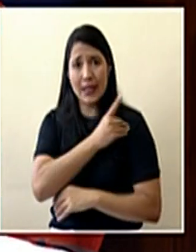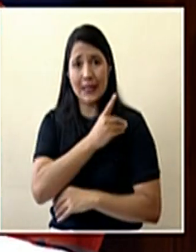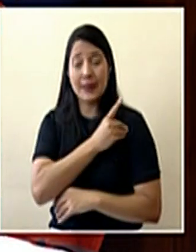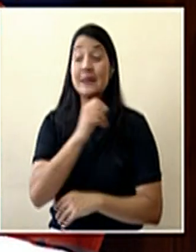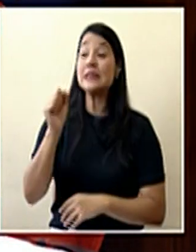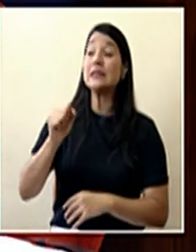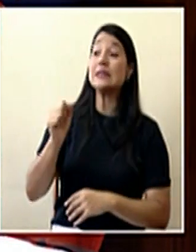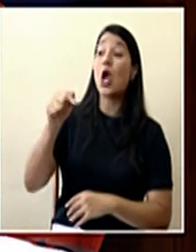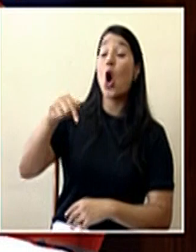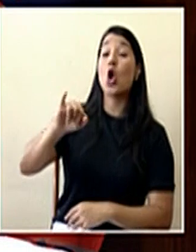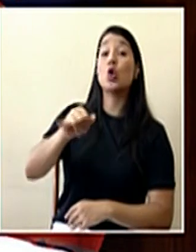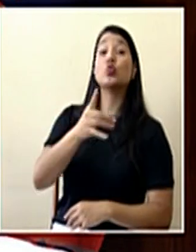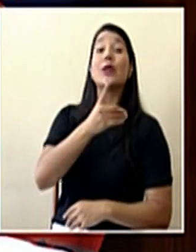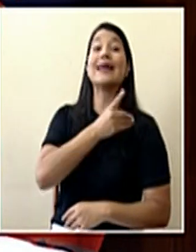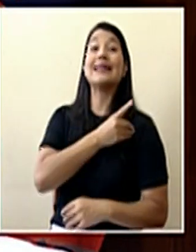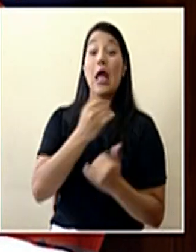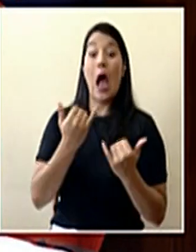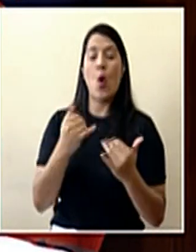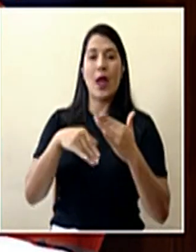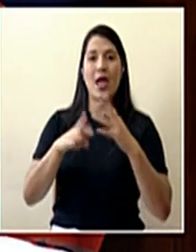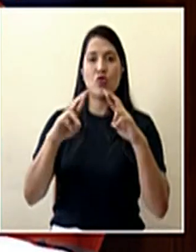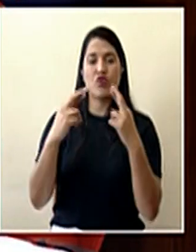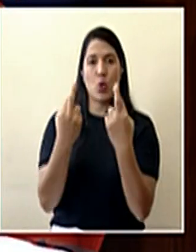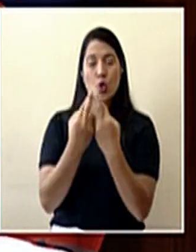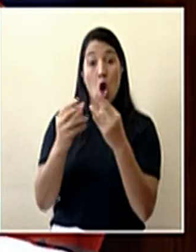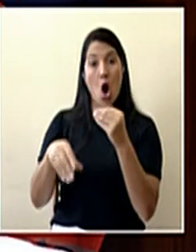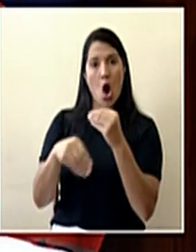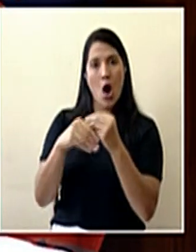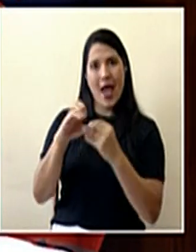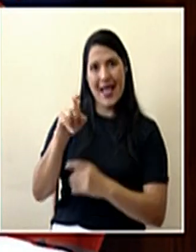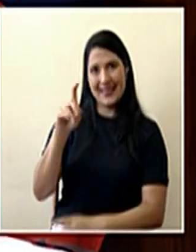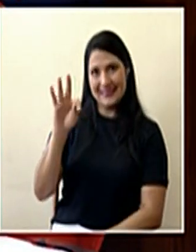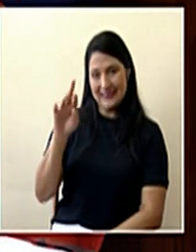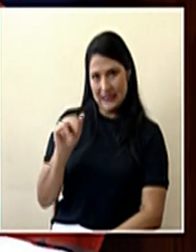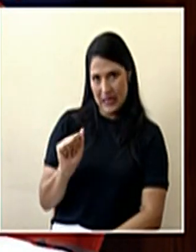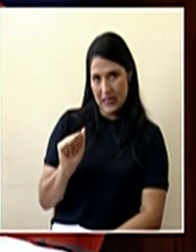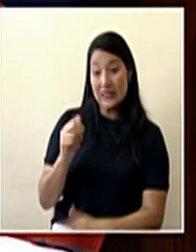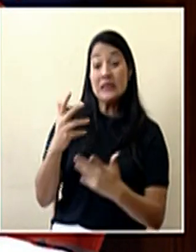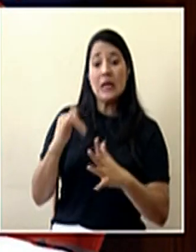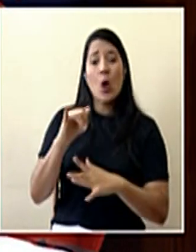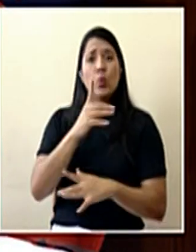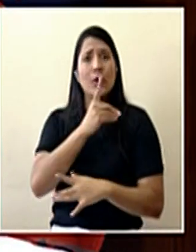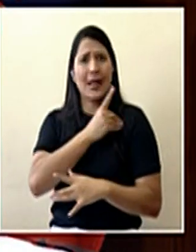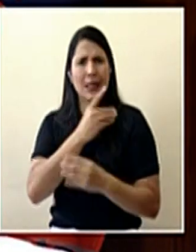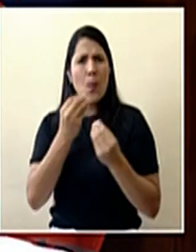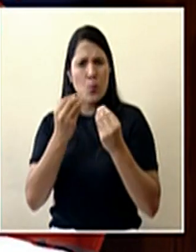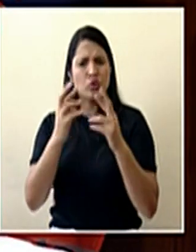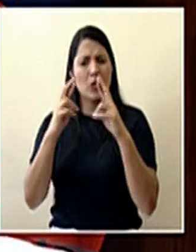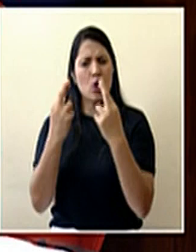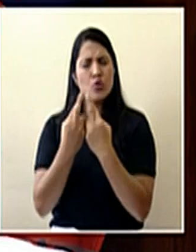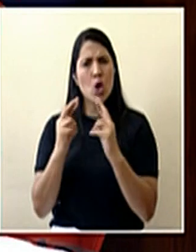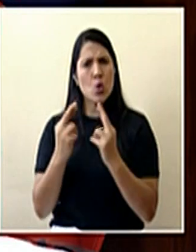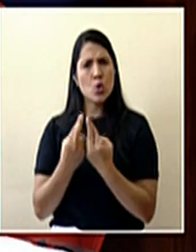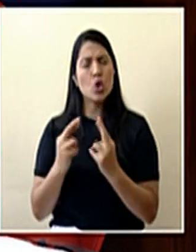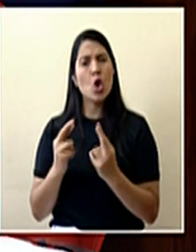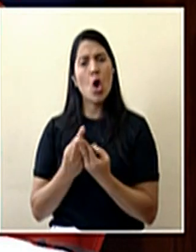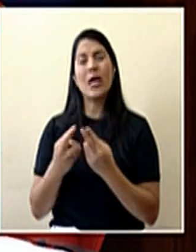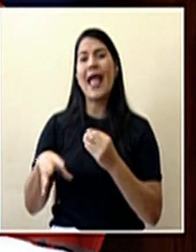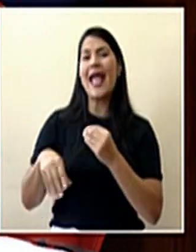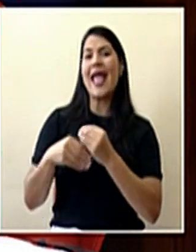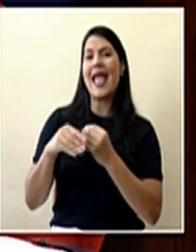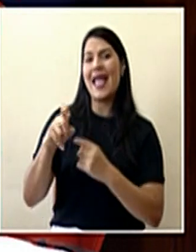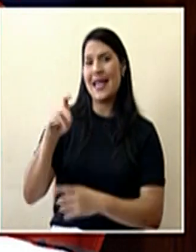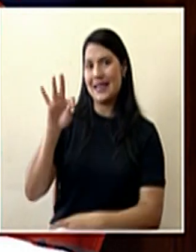está realizando una sesión extraordinaria. Los miembros de Junta Directiva han realizado varias sesiones extraordinarias. Se realizó una sesión extraordinaria para poder